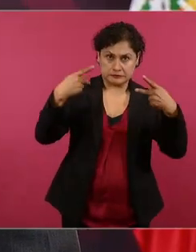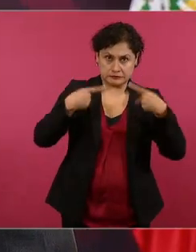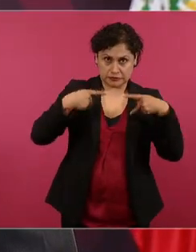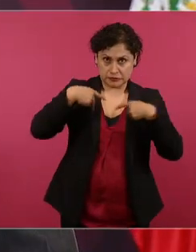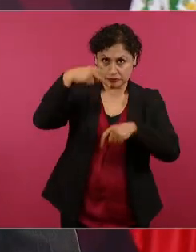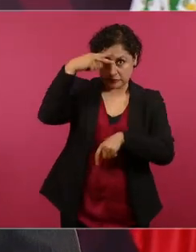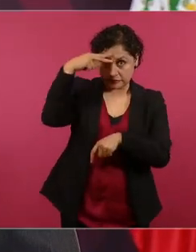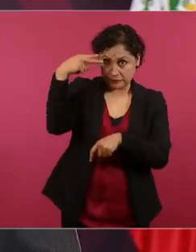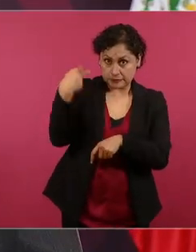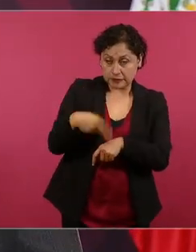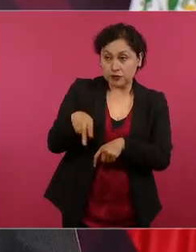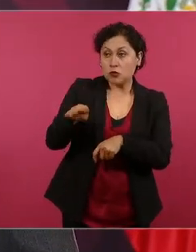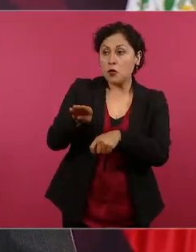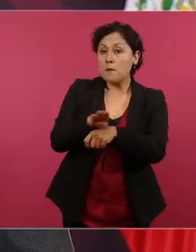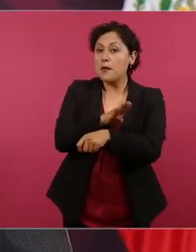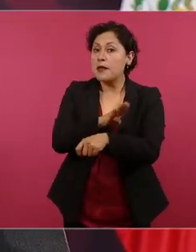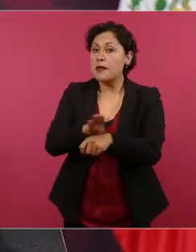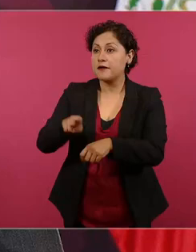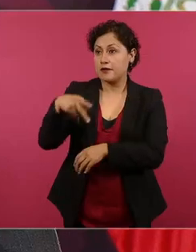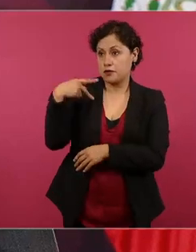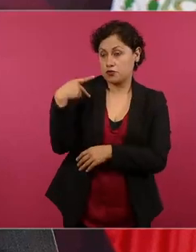lo mejor